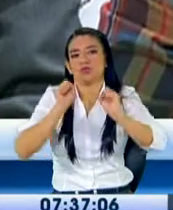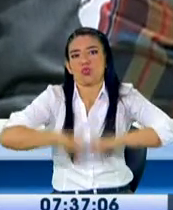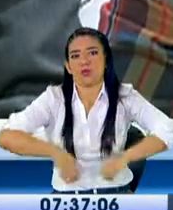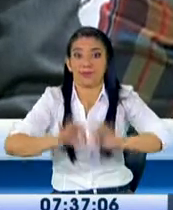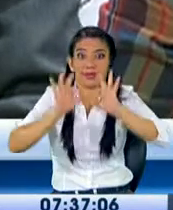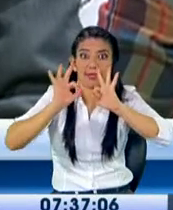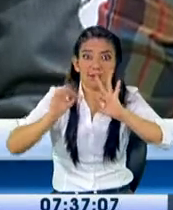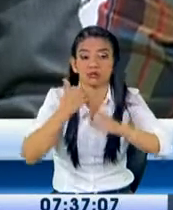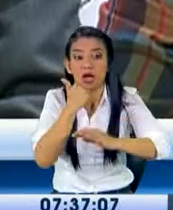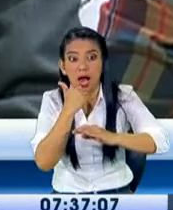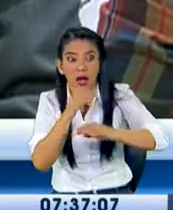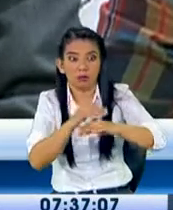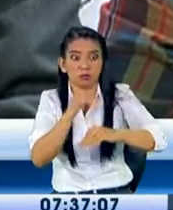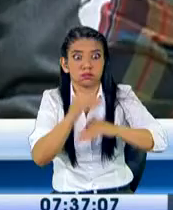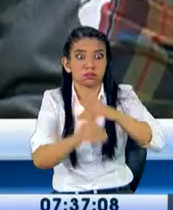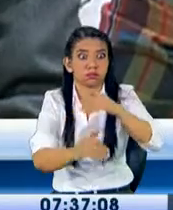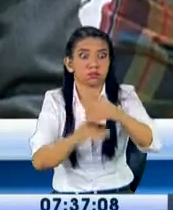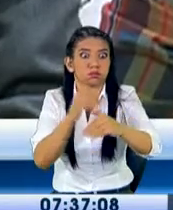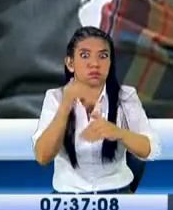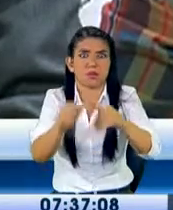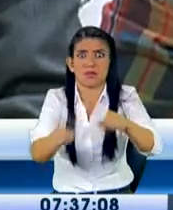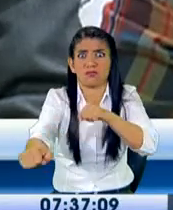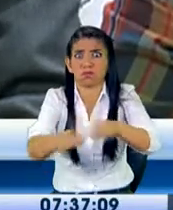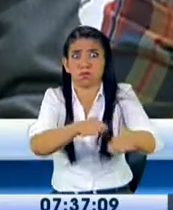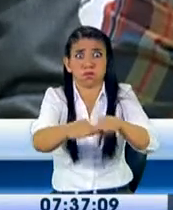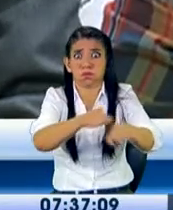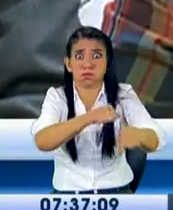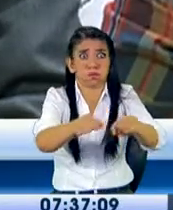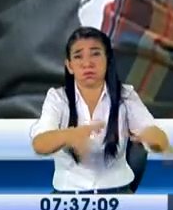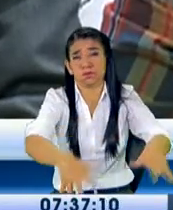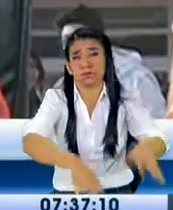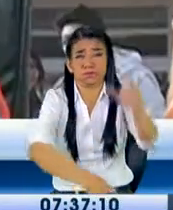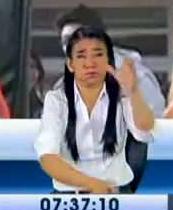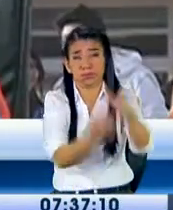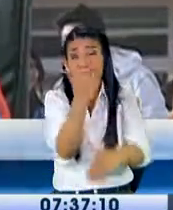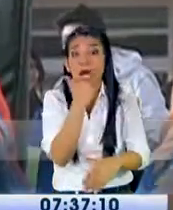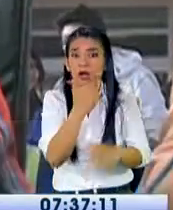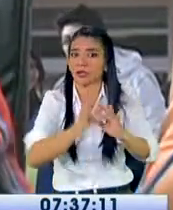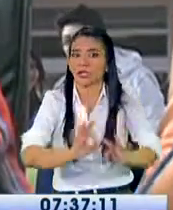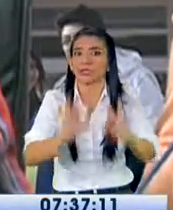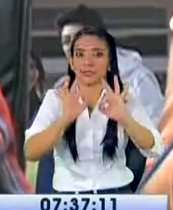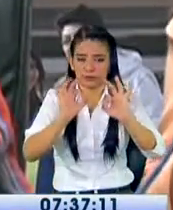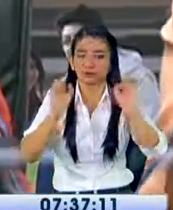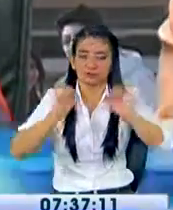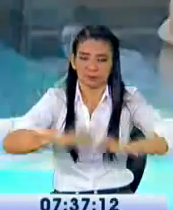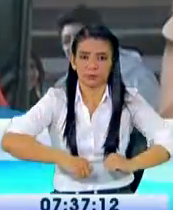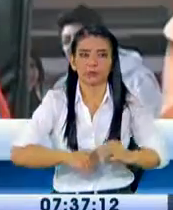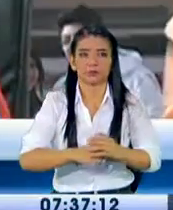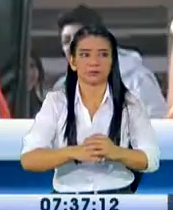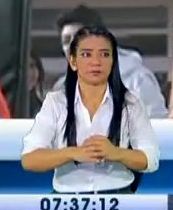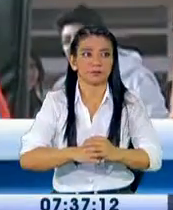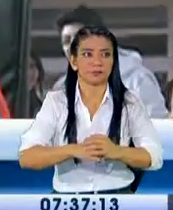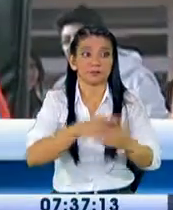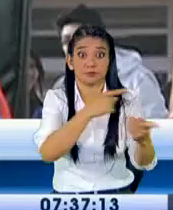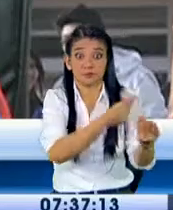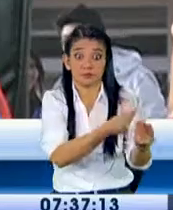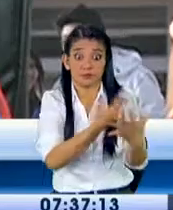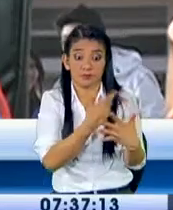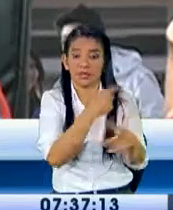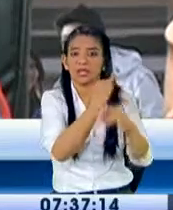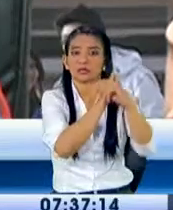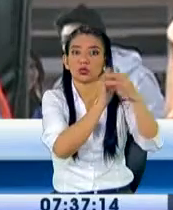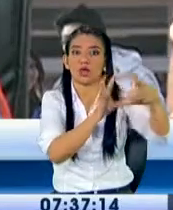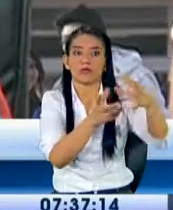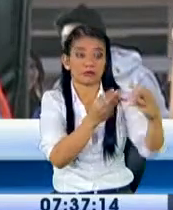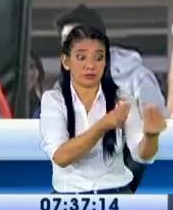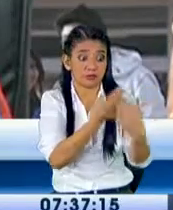poder enfrentarle las fases más intensas que puedan ocurrir en el futuro. Nos va a permitir a él informarnos a nosotros mejor cuando